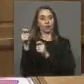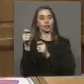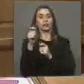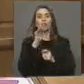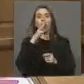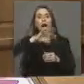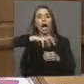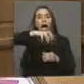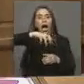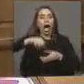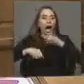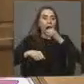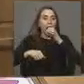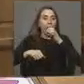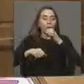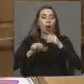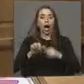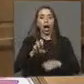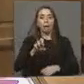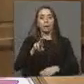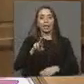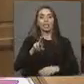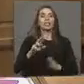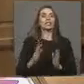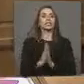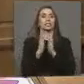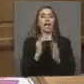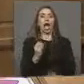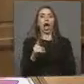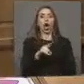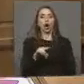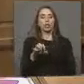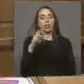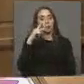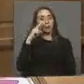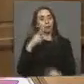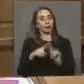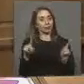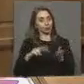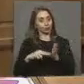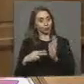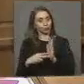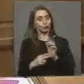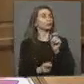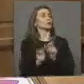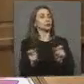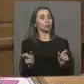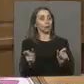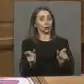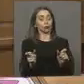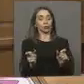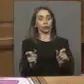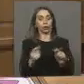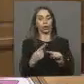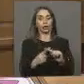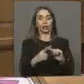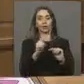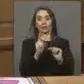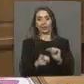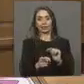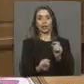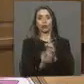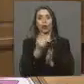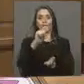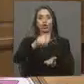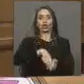potable rural de San José de Melipilla. Aquí nos encontramos con un problema distinto. Aquí a los usuarios se les está exigiendo a los nuevos